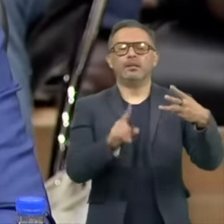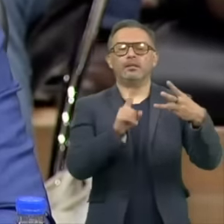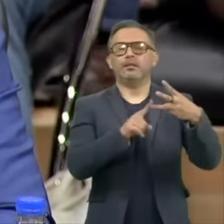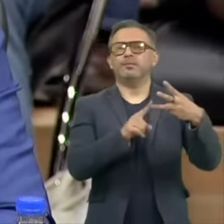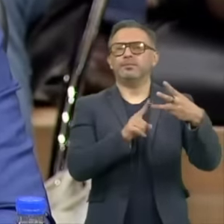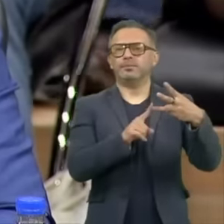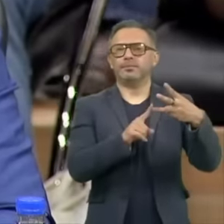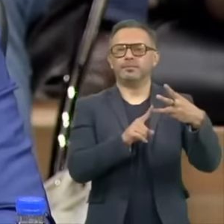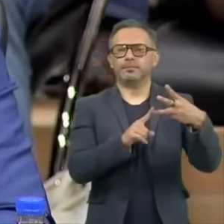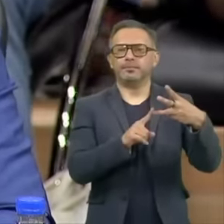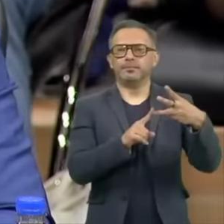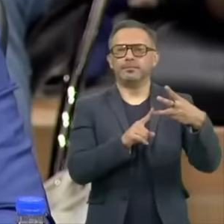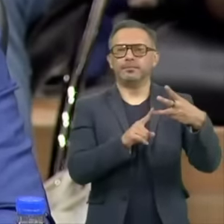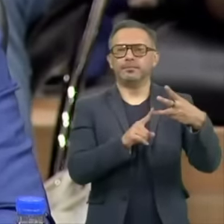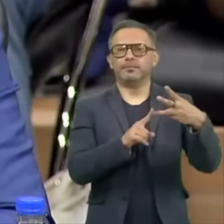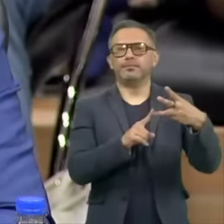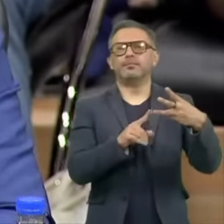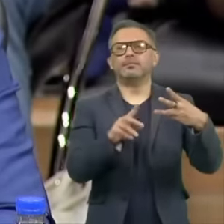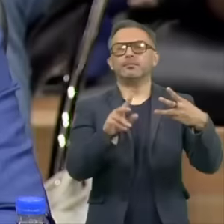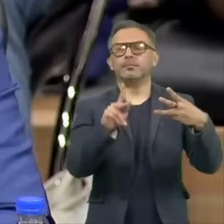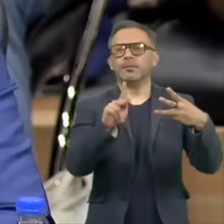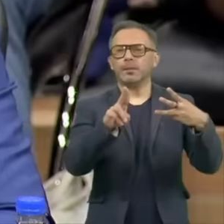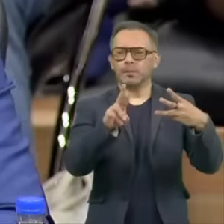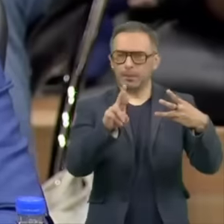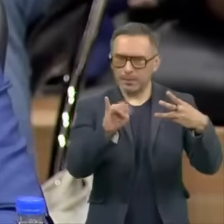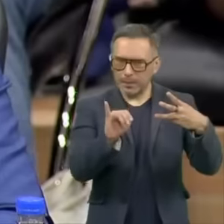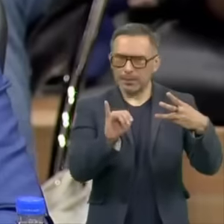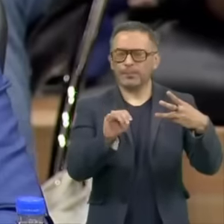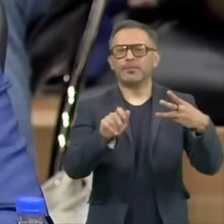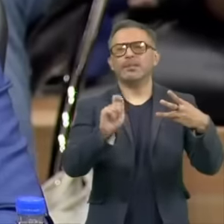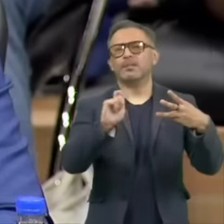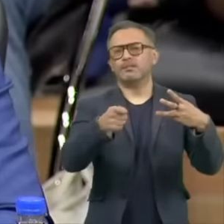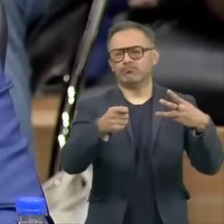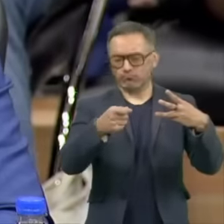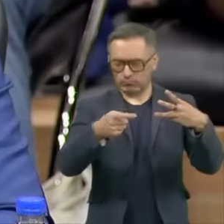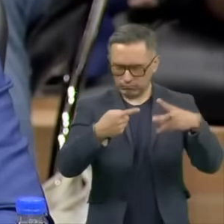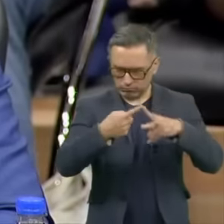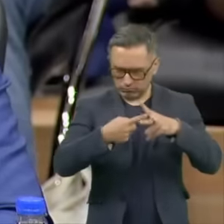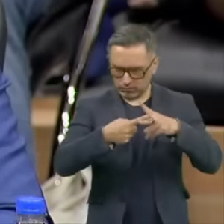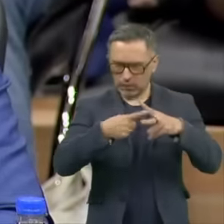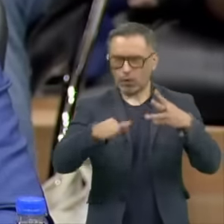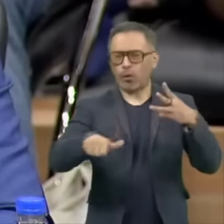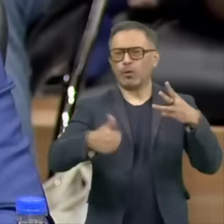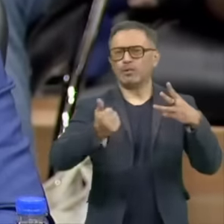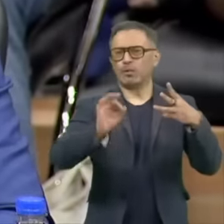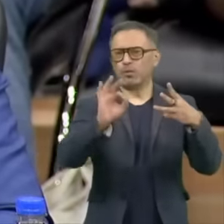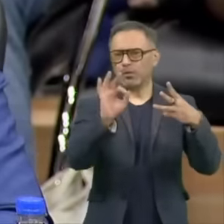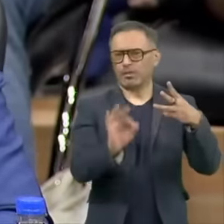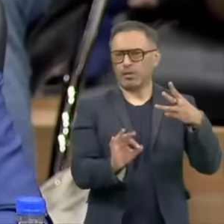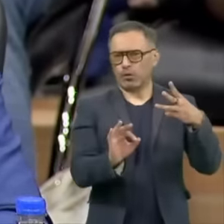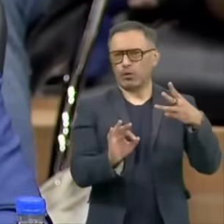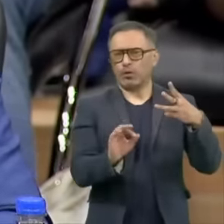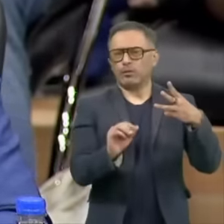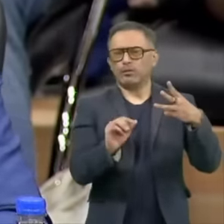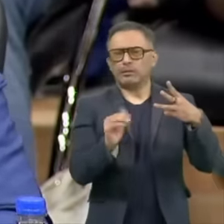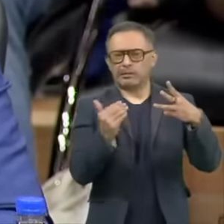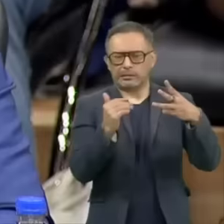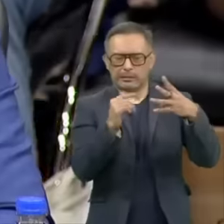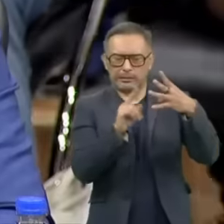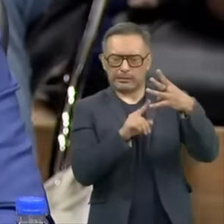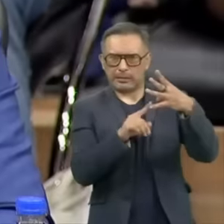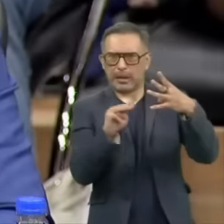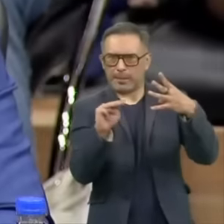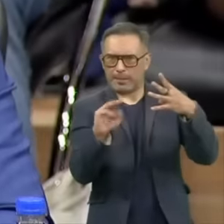lugar quedó el Partido de Revolución Institucional con el 11%, poquito arriba de MC, quien también